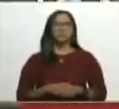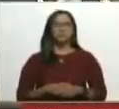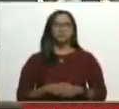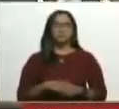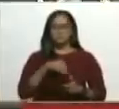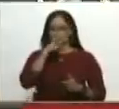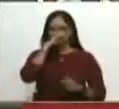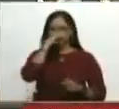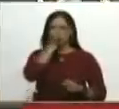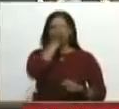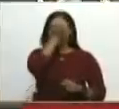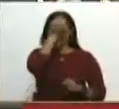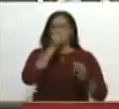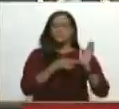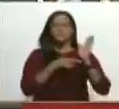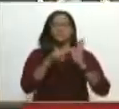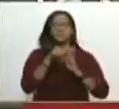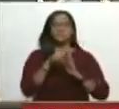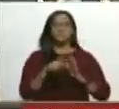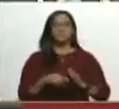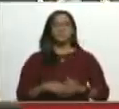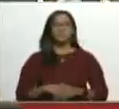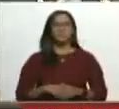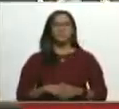El artículo